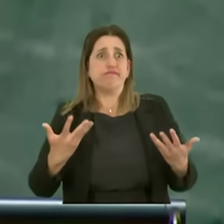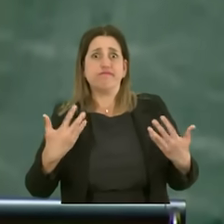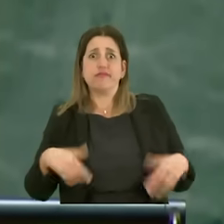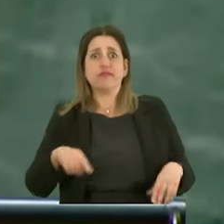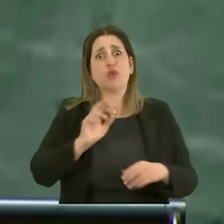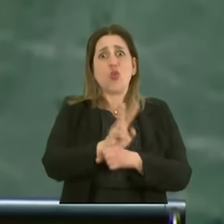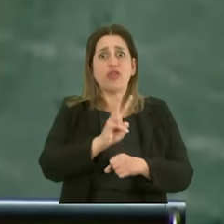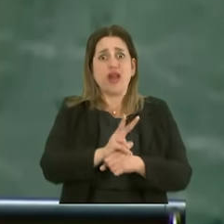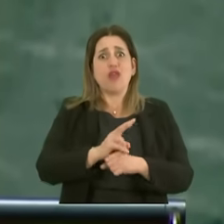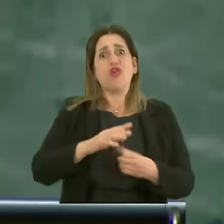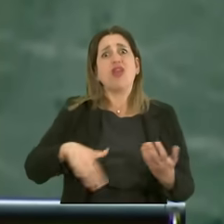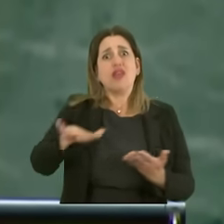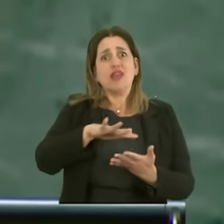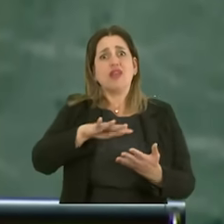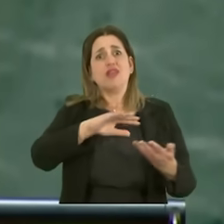del